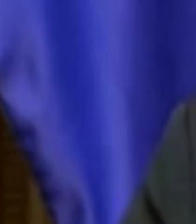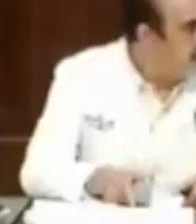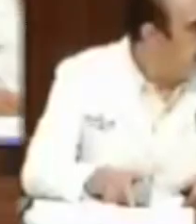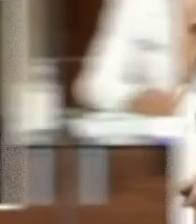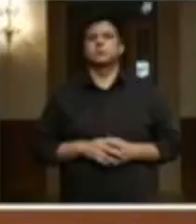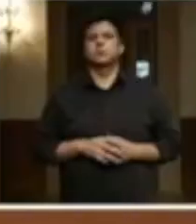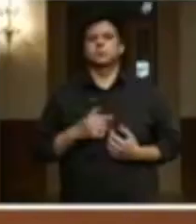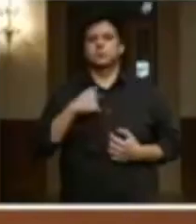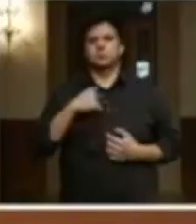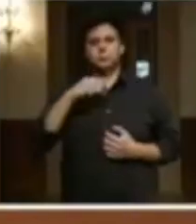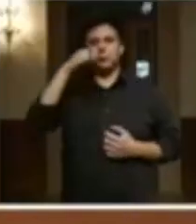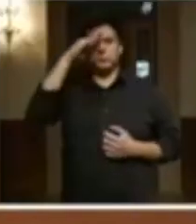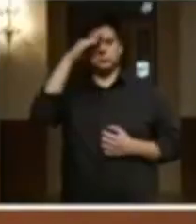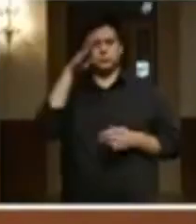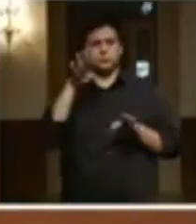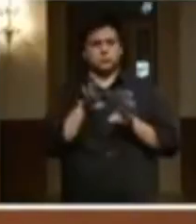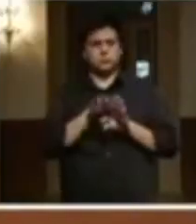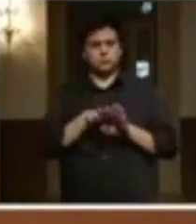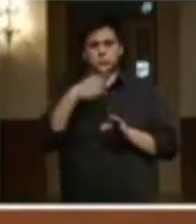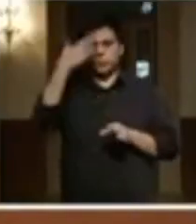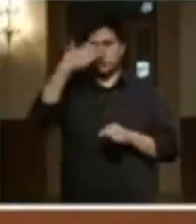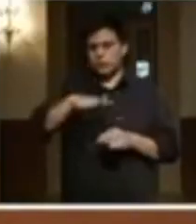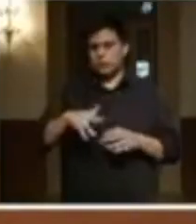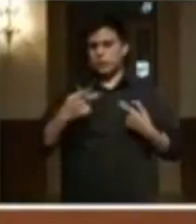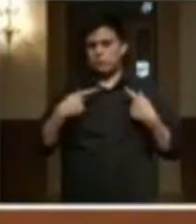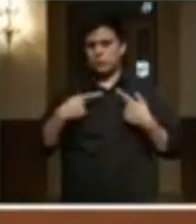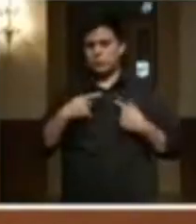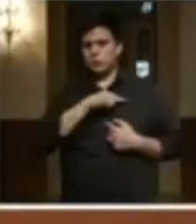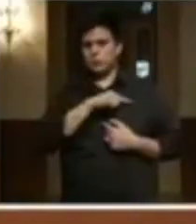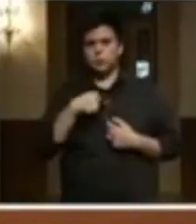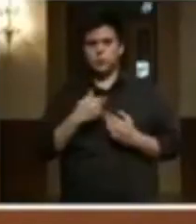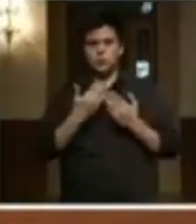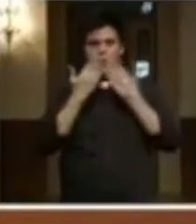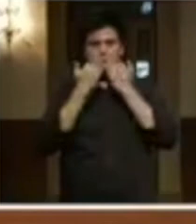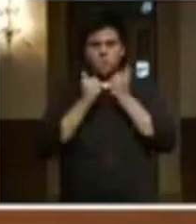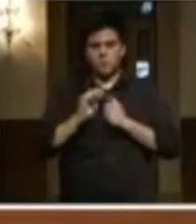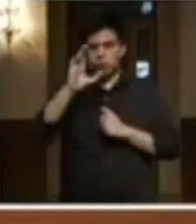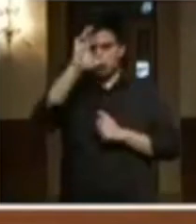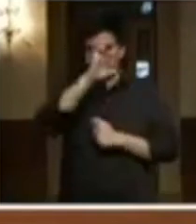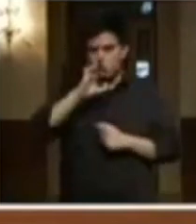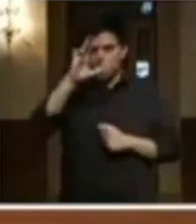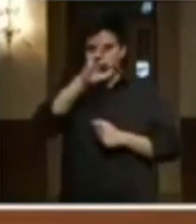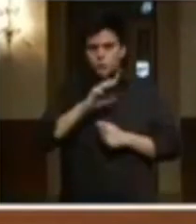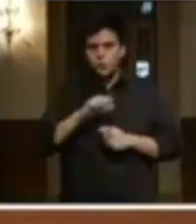realmente hacer conciencia en la gente de que no tenemos la cultura de los seguros de gastos